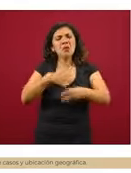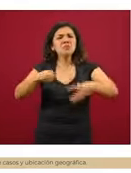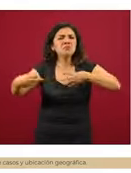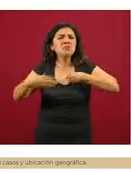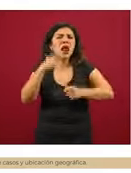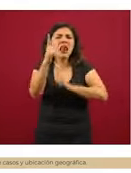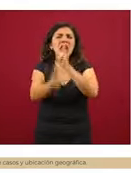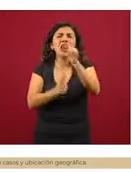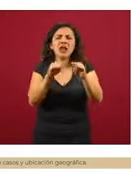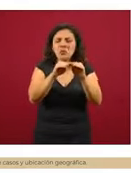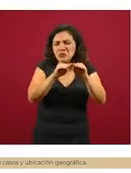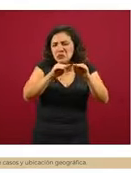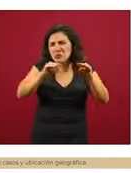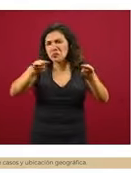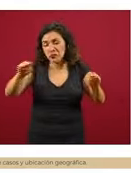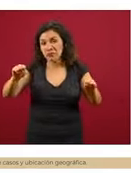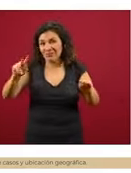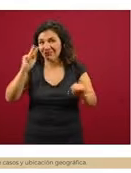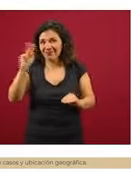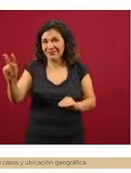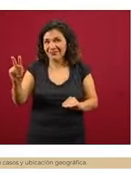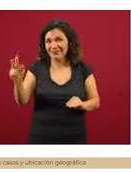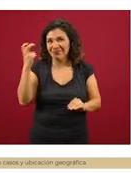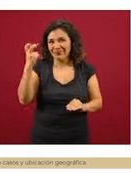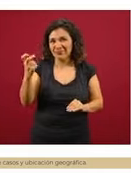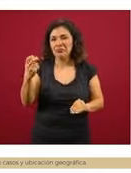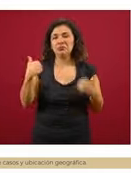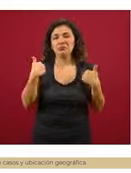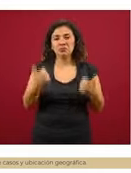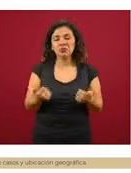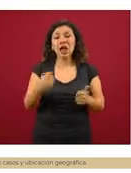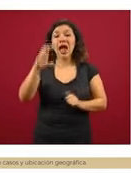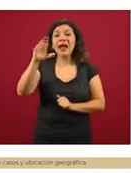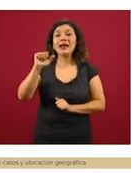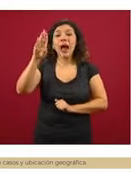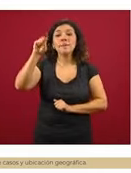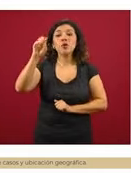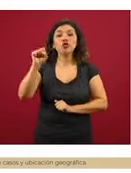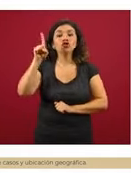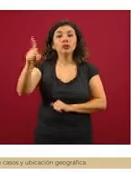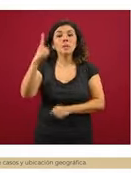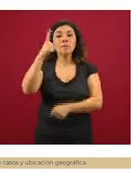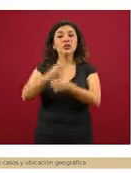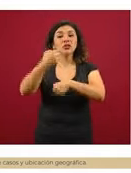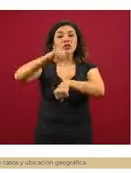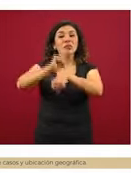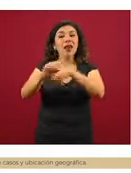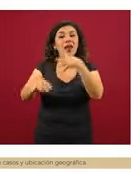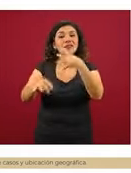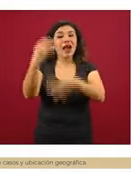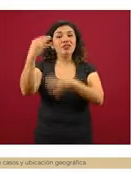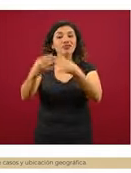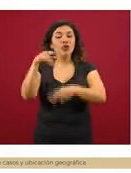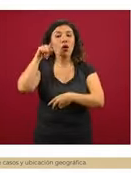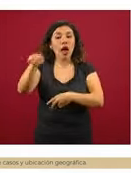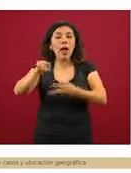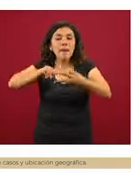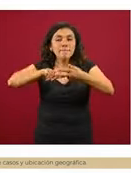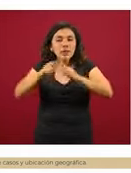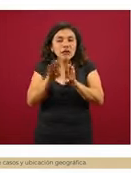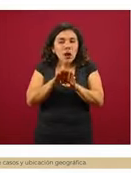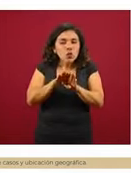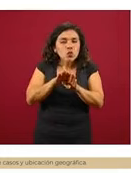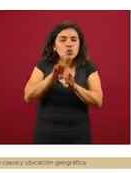transmisión basal. Podemos ver aquí que Los Cabos fue la que en la semana 14 realizó prácticamente ese pequeño piquito